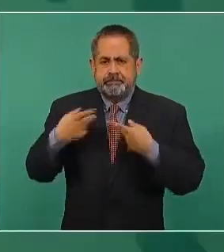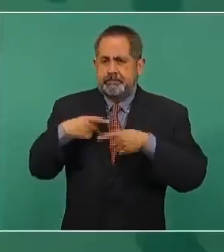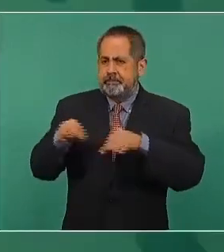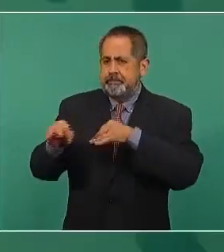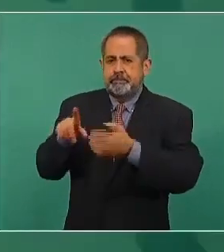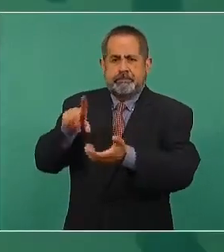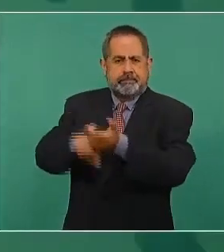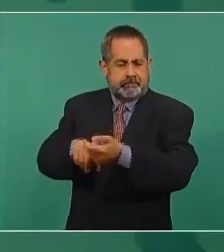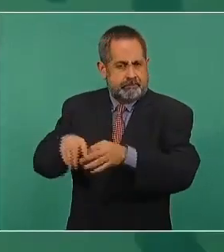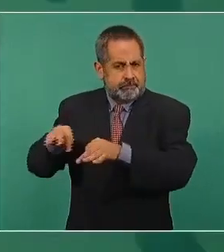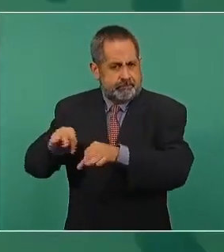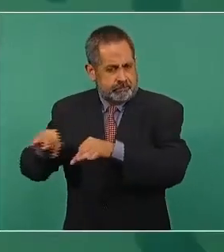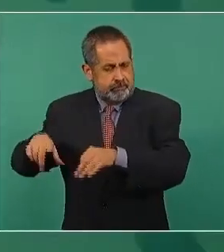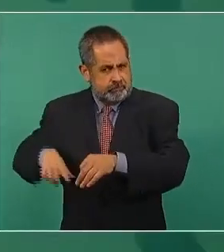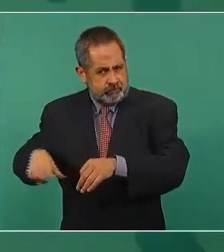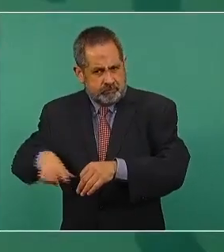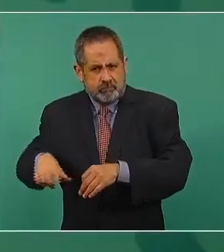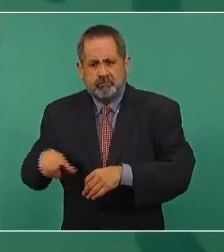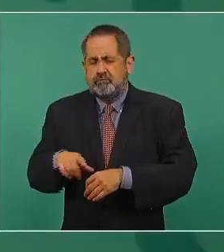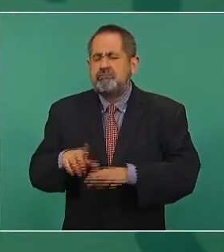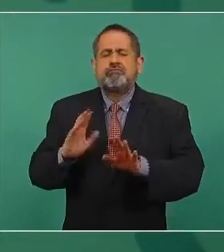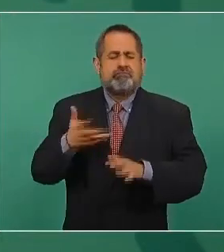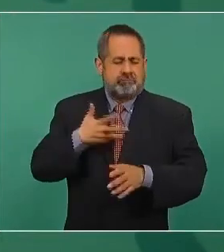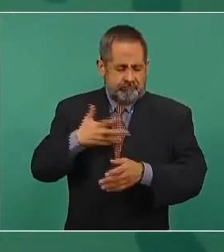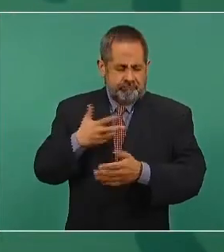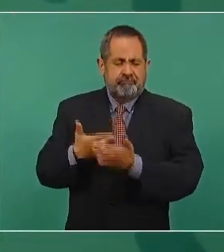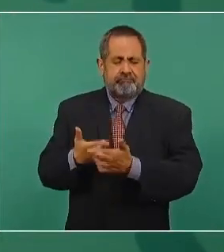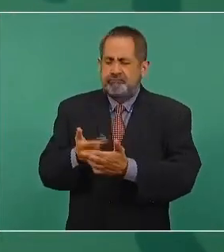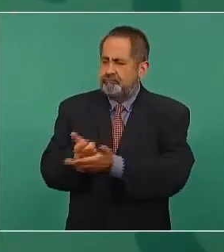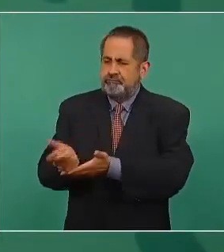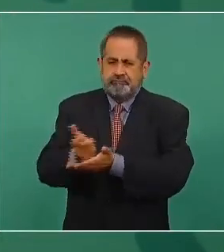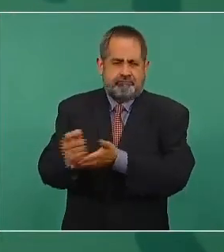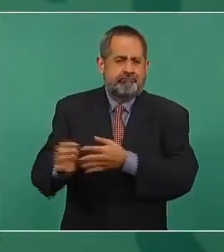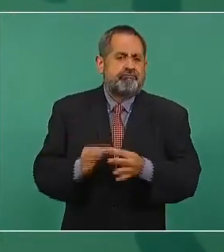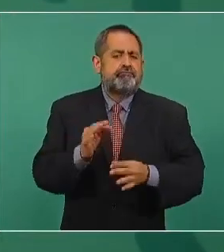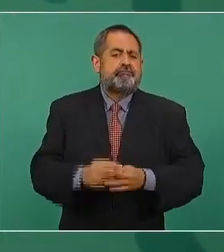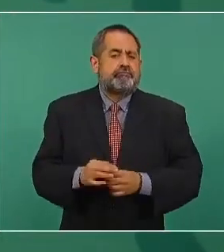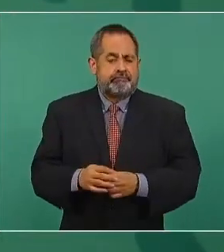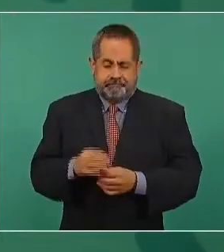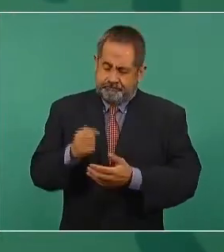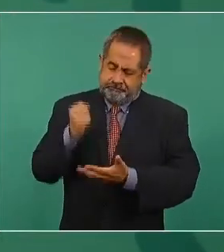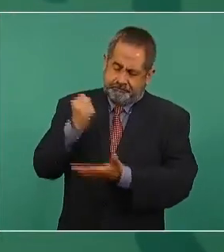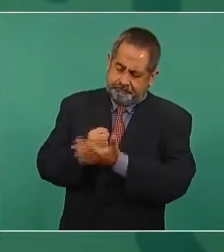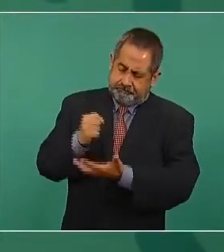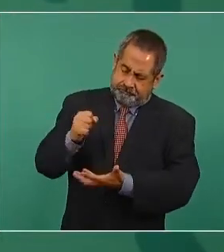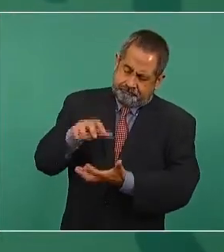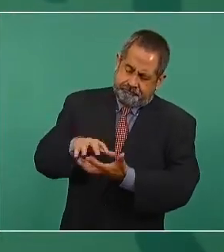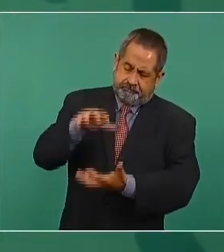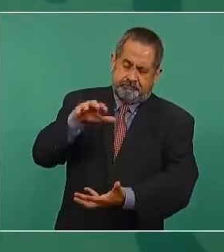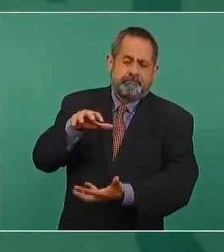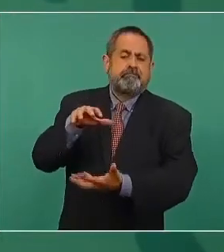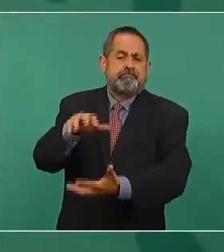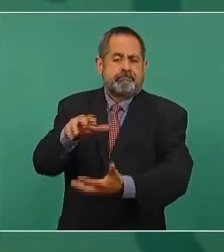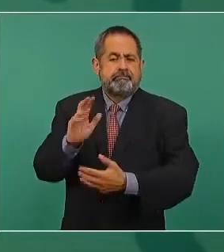trabajadores al servicio del Estado. Ya se cuenta con el presupuesto para